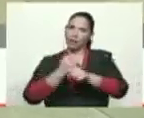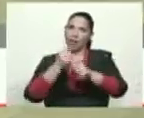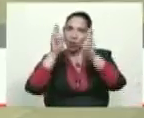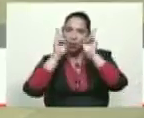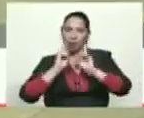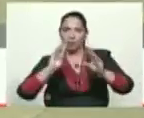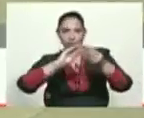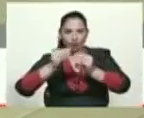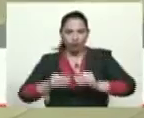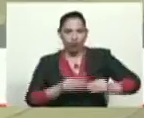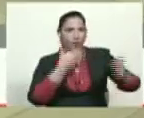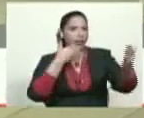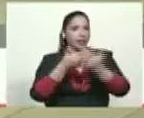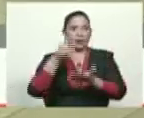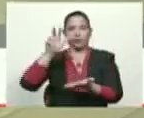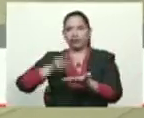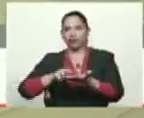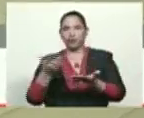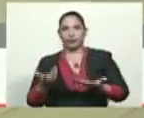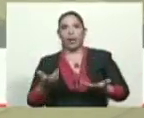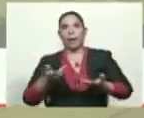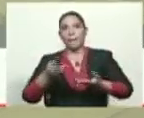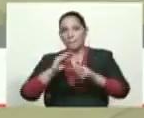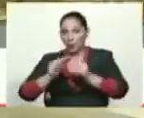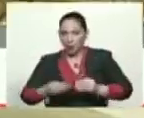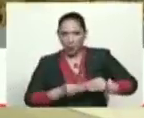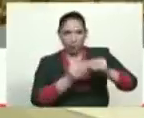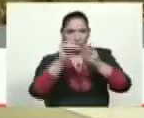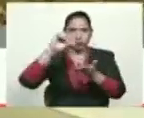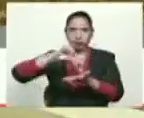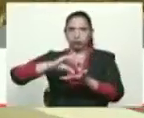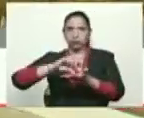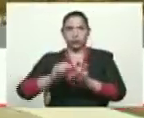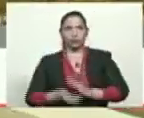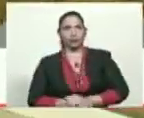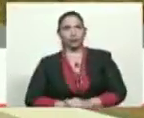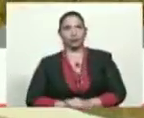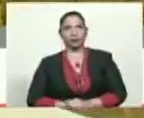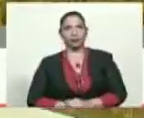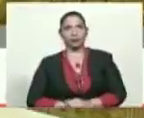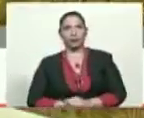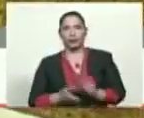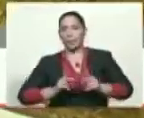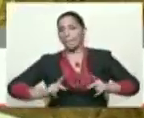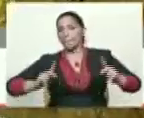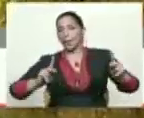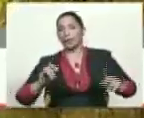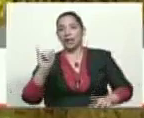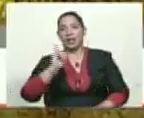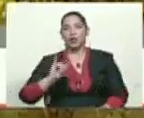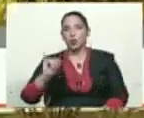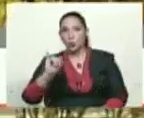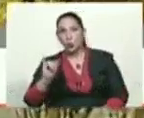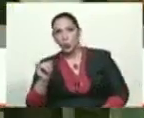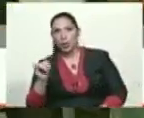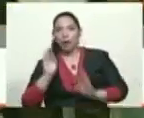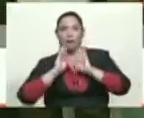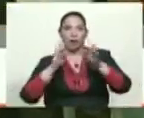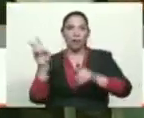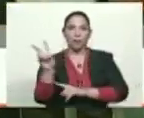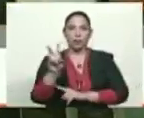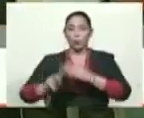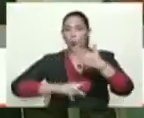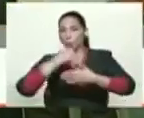muchas gracias por la aprobación de la recuperación el casco central de la plaza los ilustres de la avenida venezuela y los